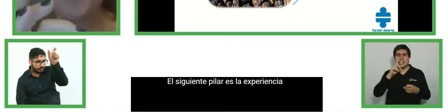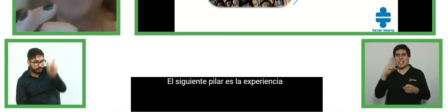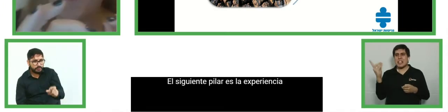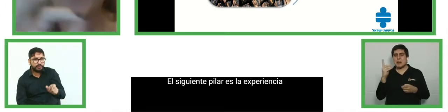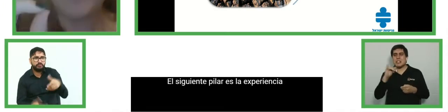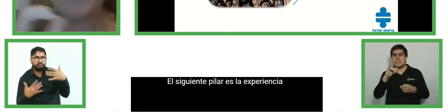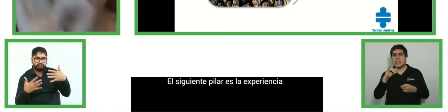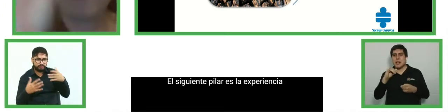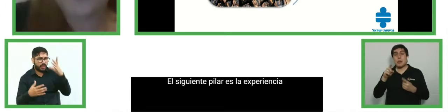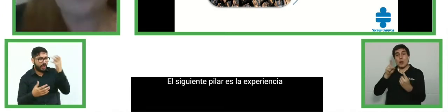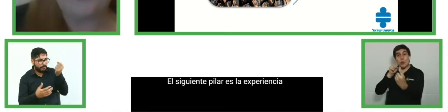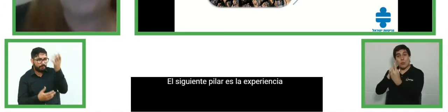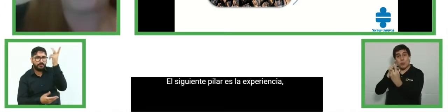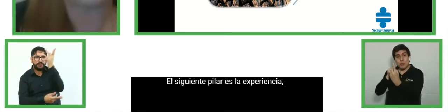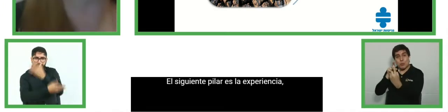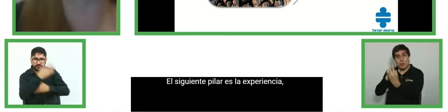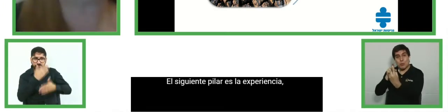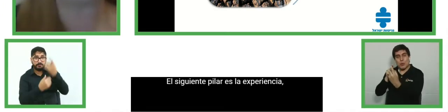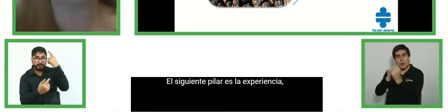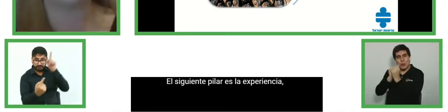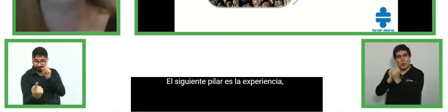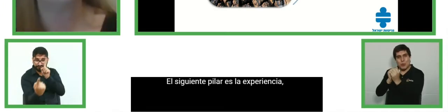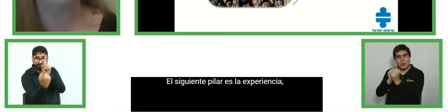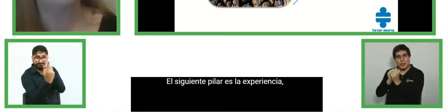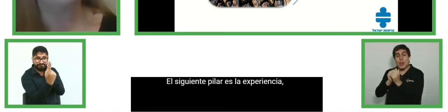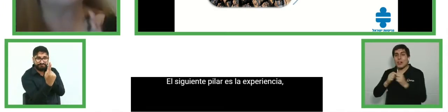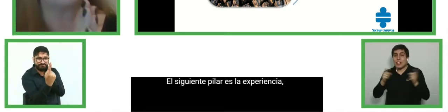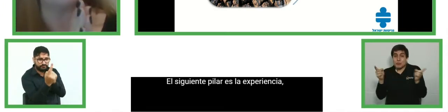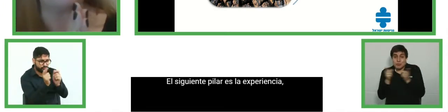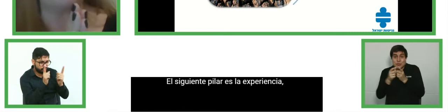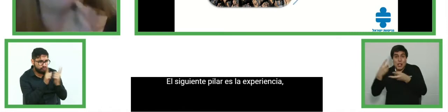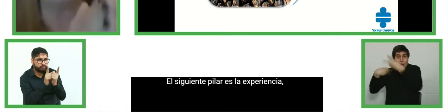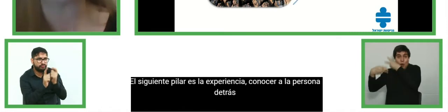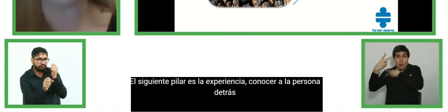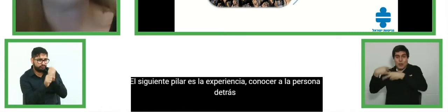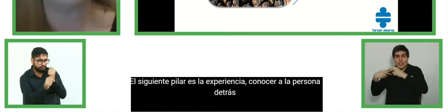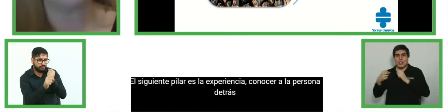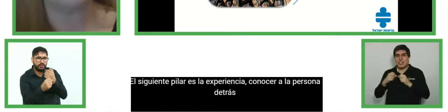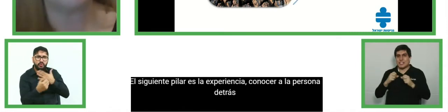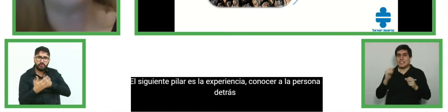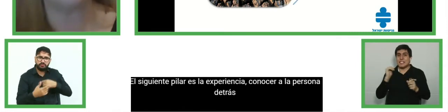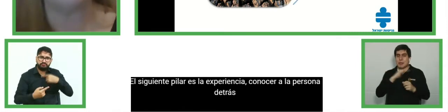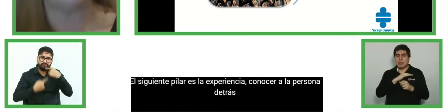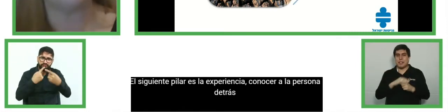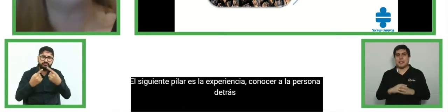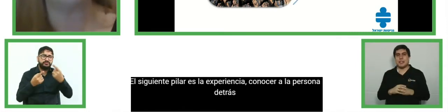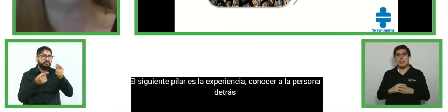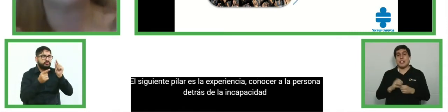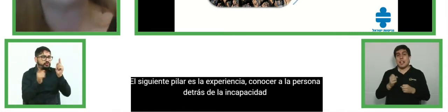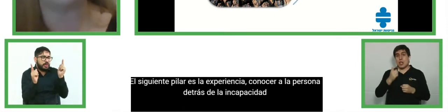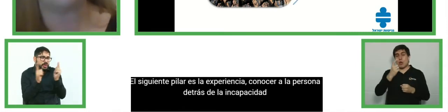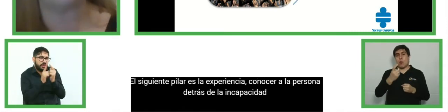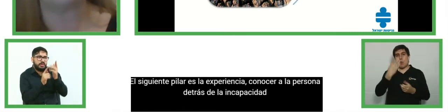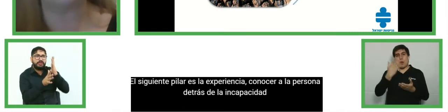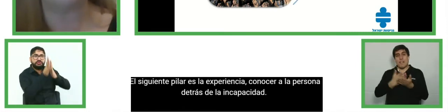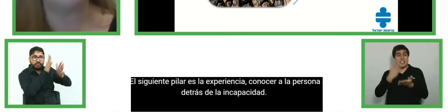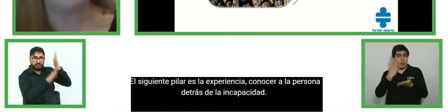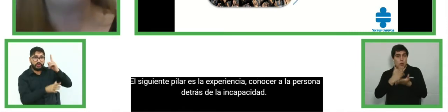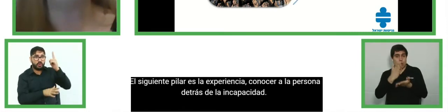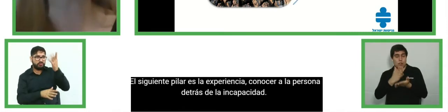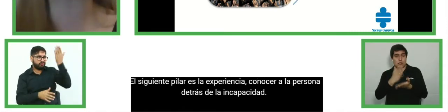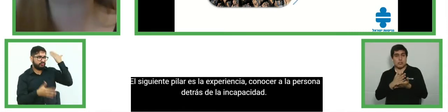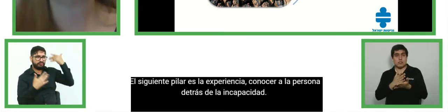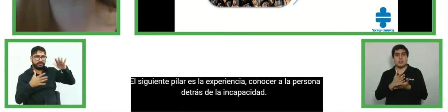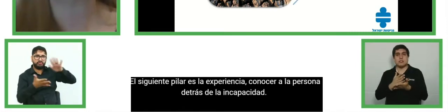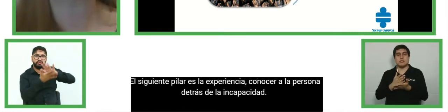puedo decir algo, una historia muy, muy corta, y después dos puntos y termino. En una de las clases que